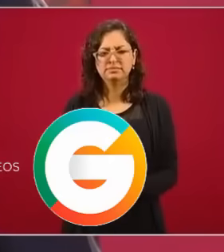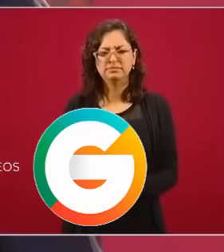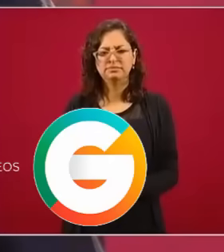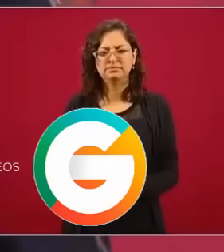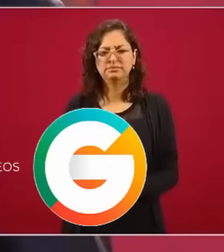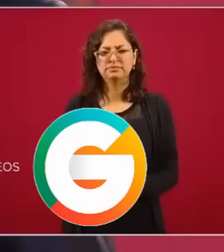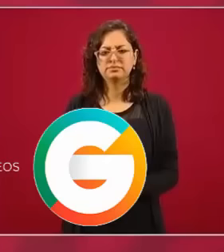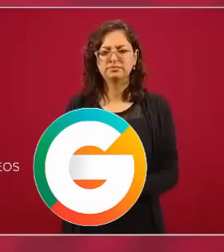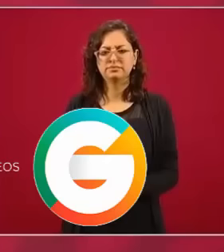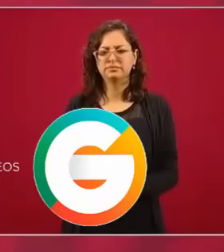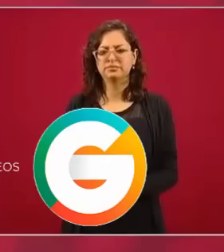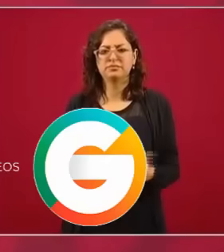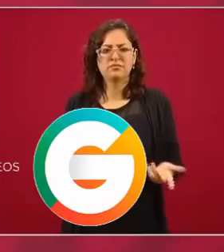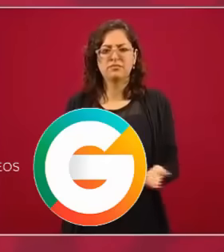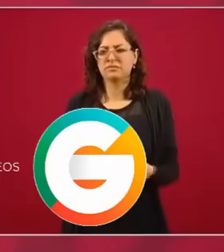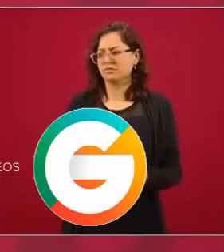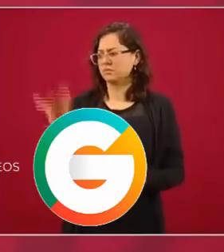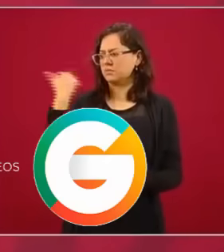¿De cómo